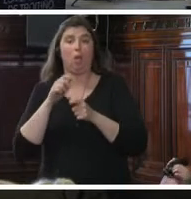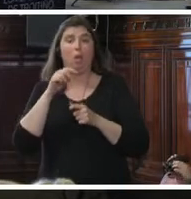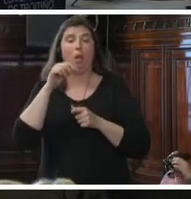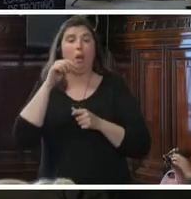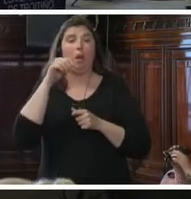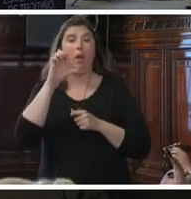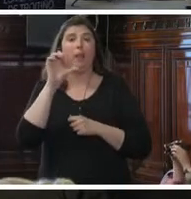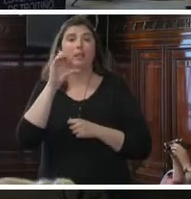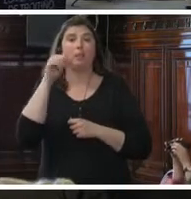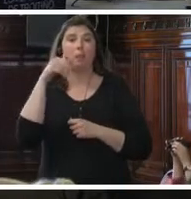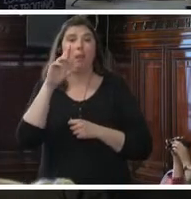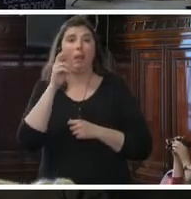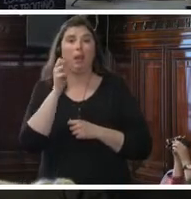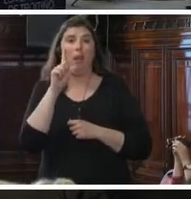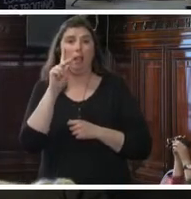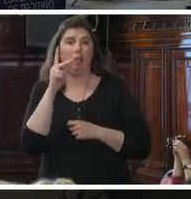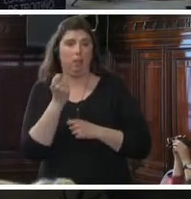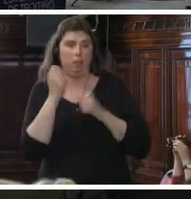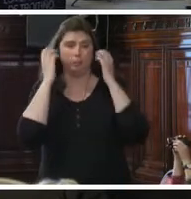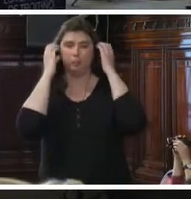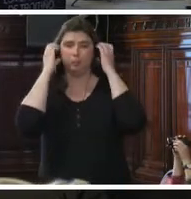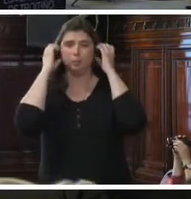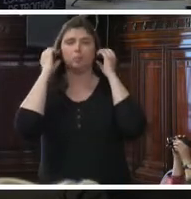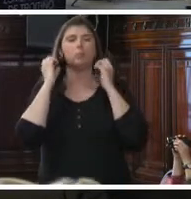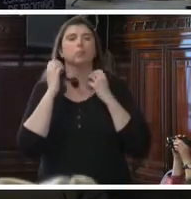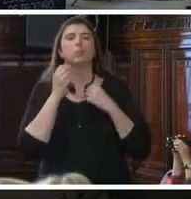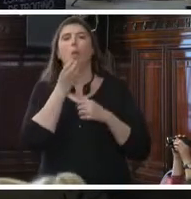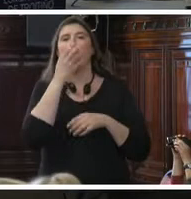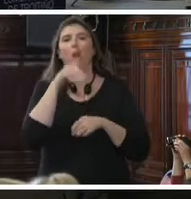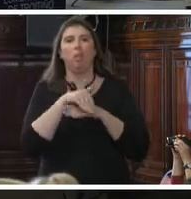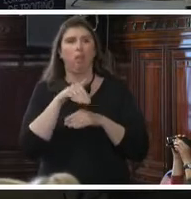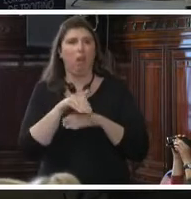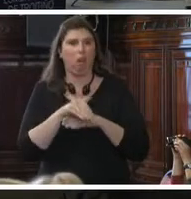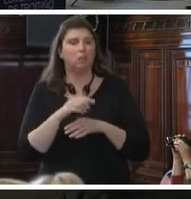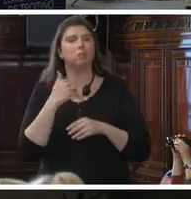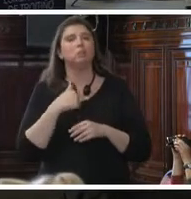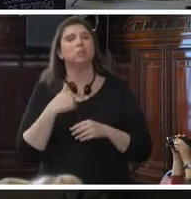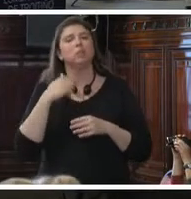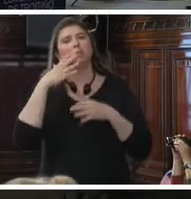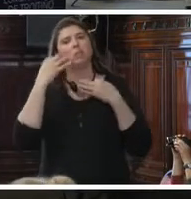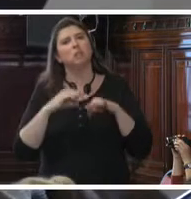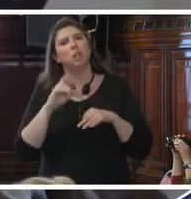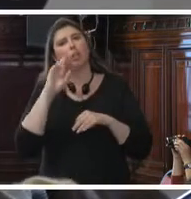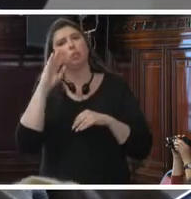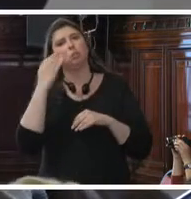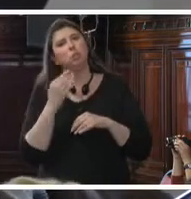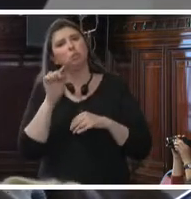Buenas tardes. Mi especial agradecimiento y reconocimiento por el